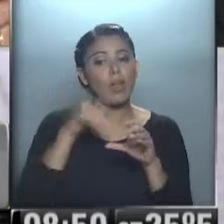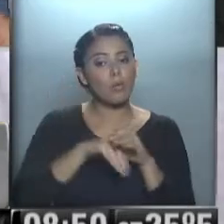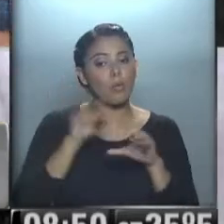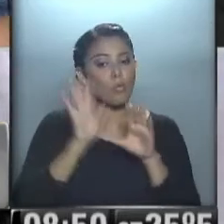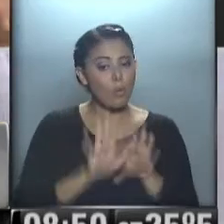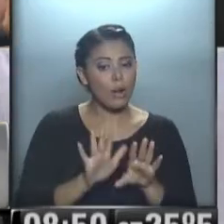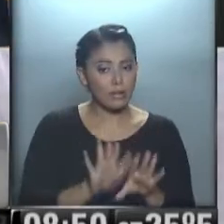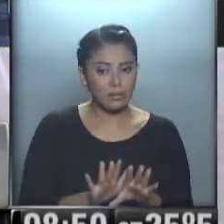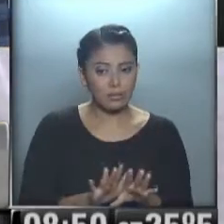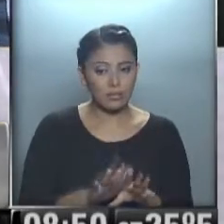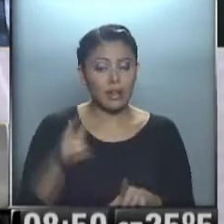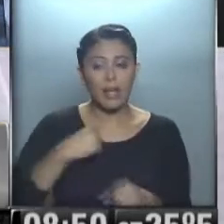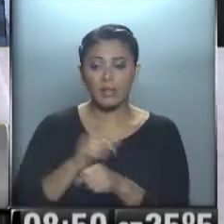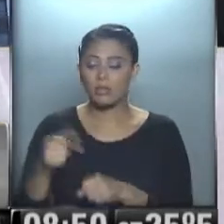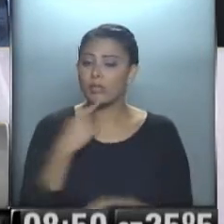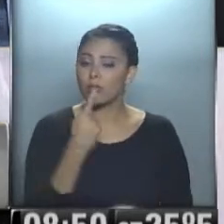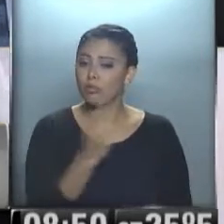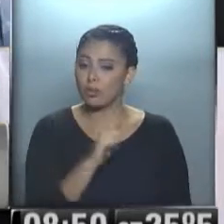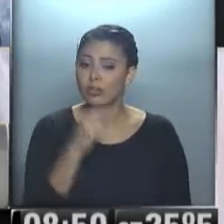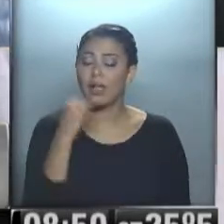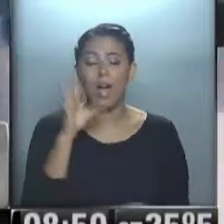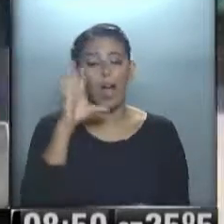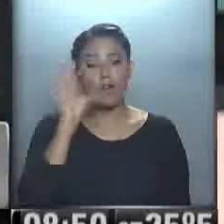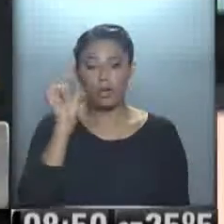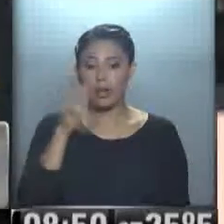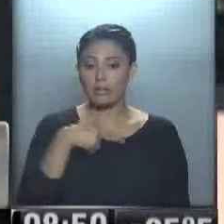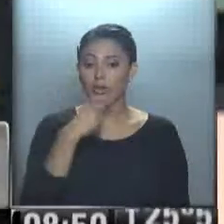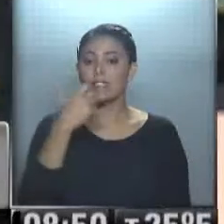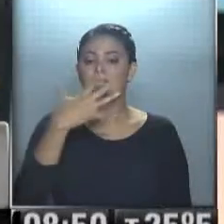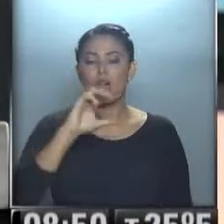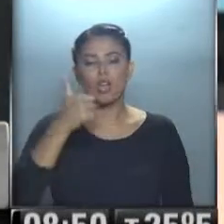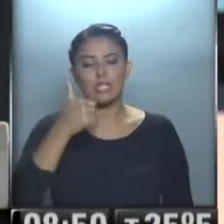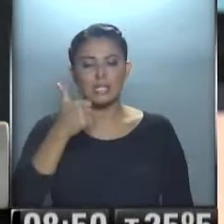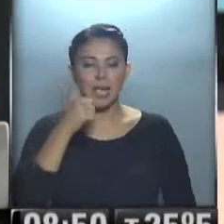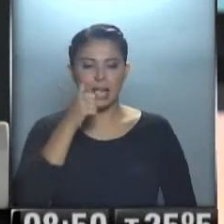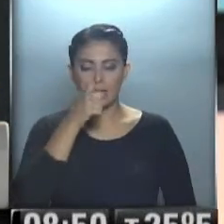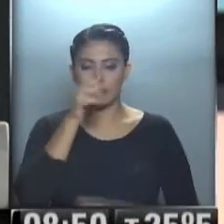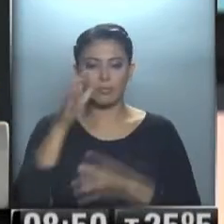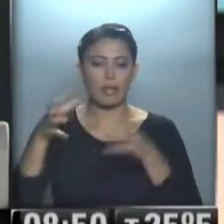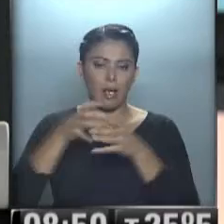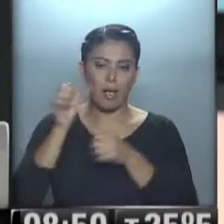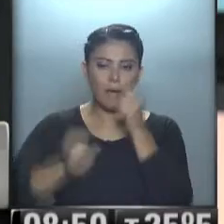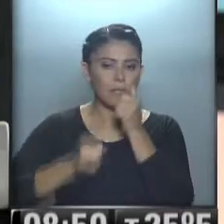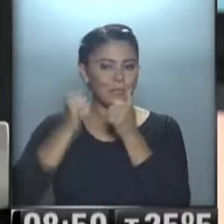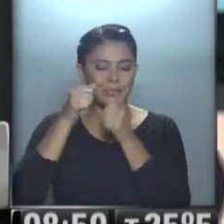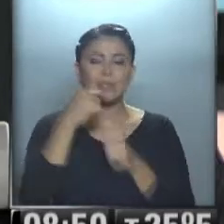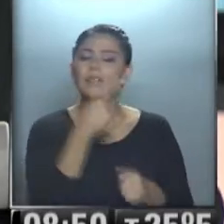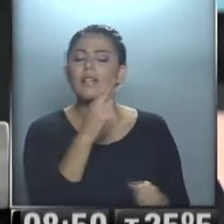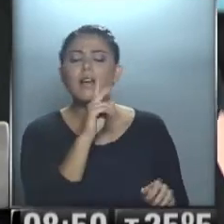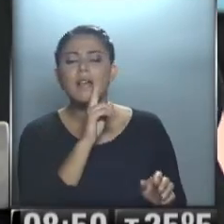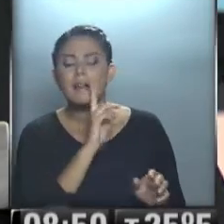almacenado que son acopiadoras que recordemos pertenecen a las cinco o seis grandes cerealeras de este país